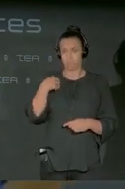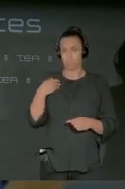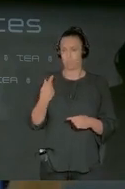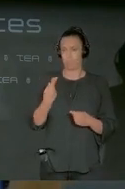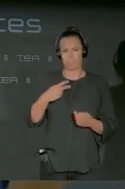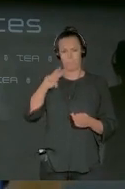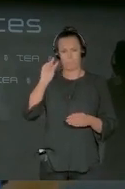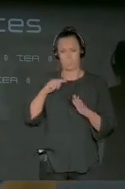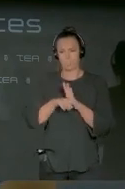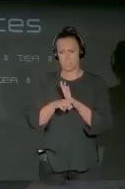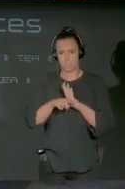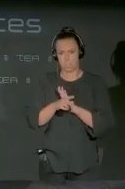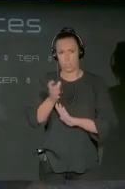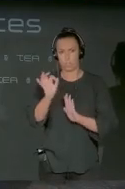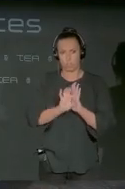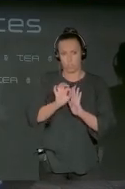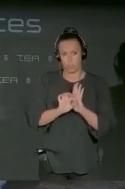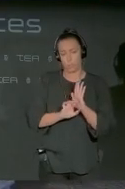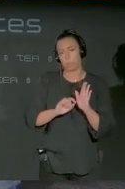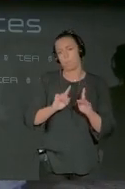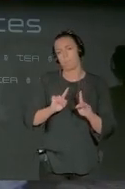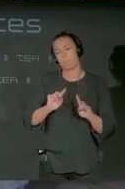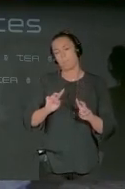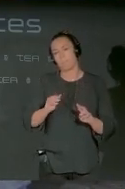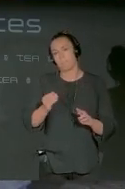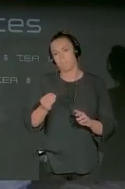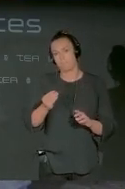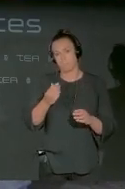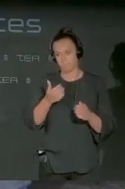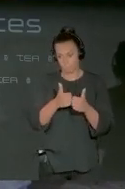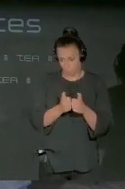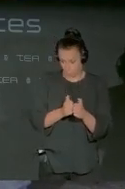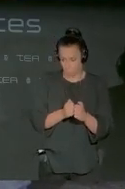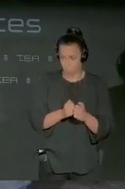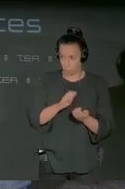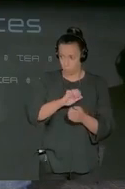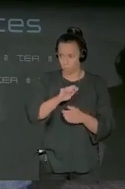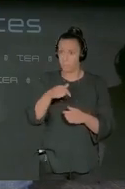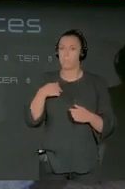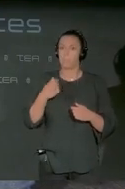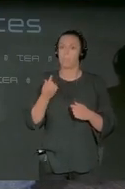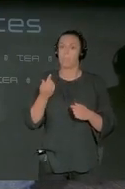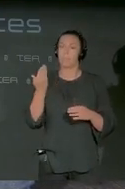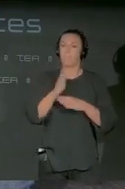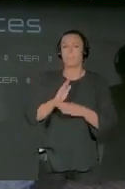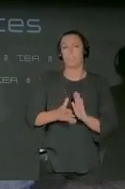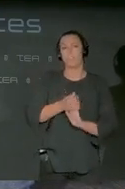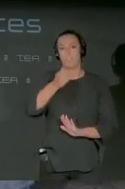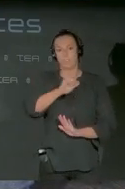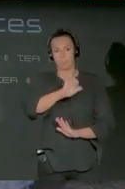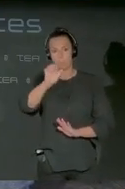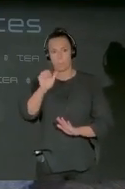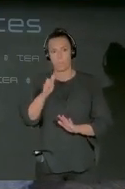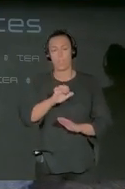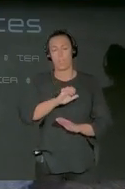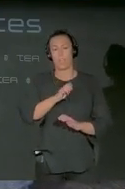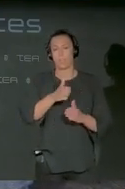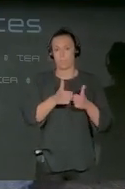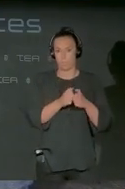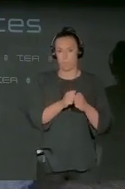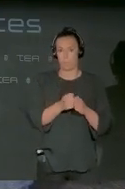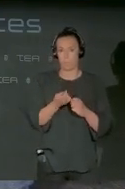en el sector del software y consumo tecnológico, lleva 14 años al frente de la Federación Video Games Europe y además es el director del PEGI